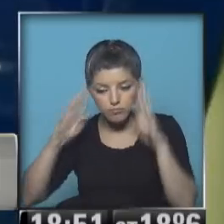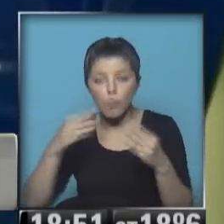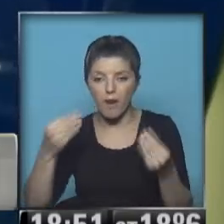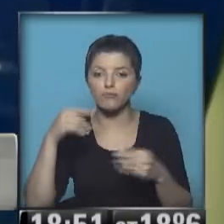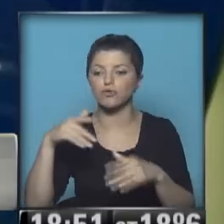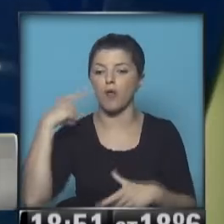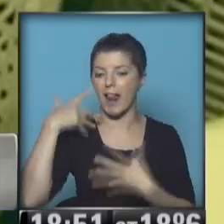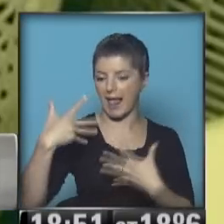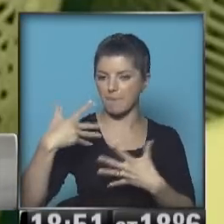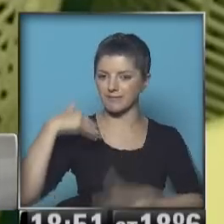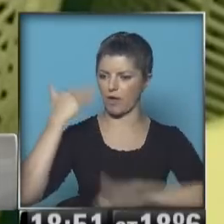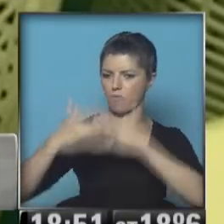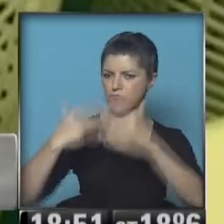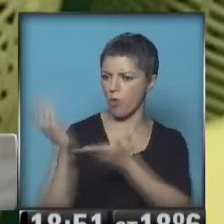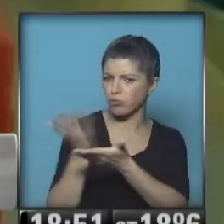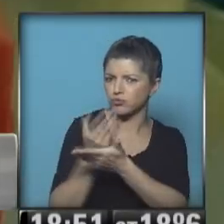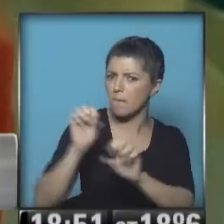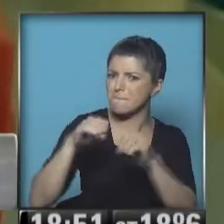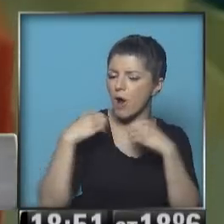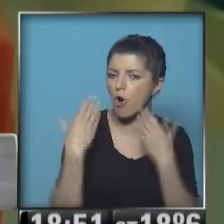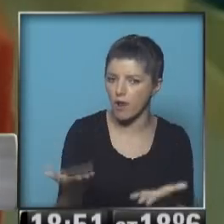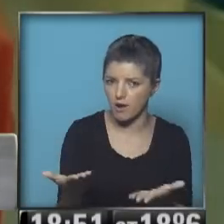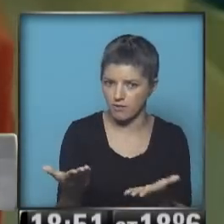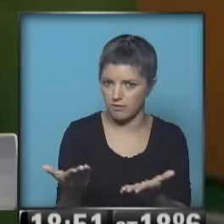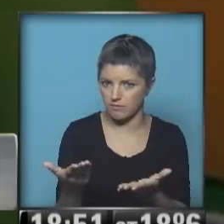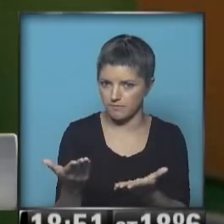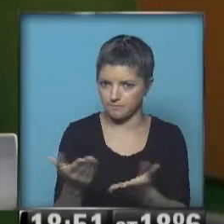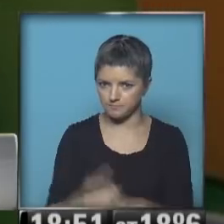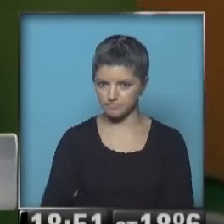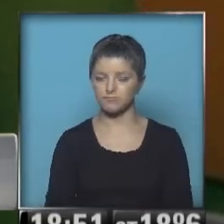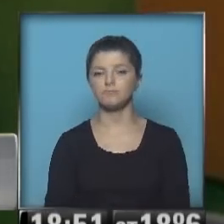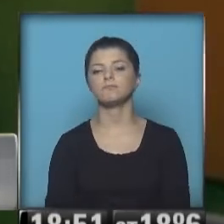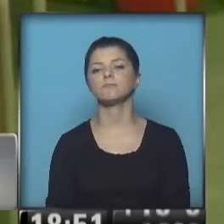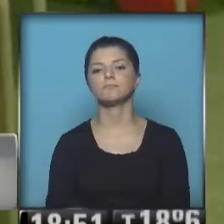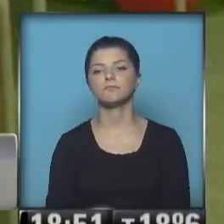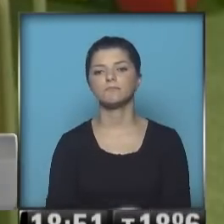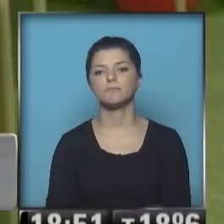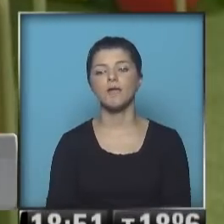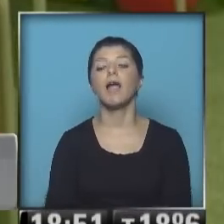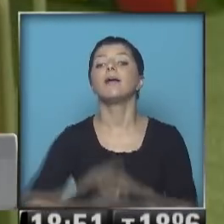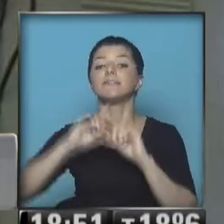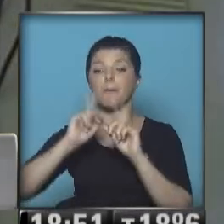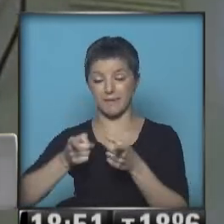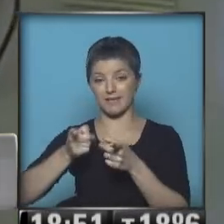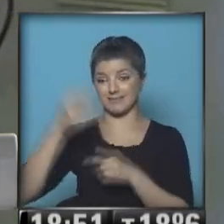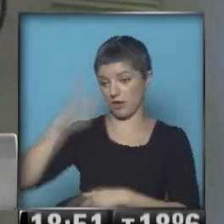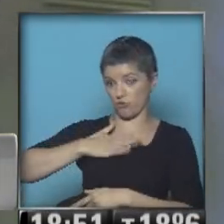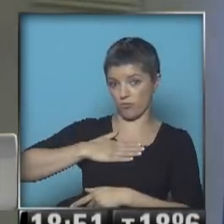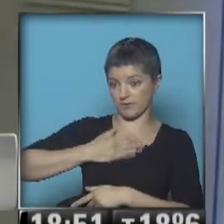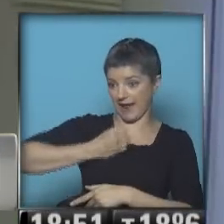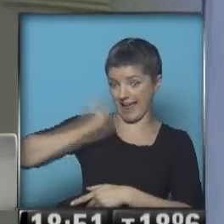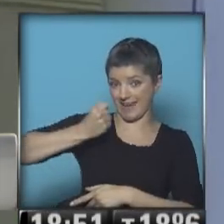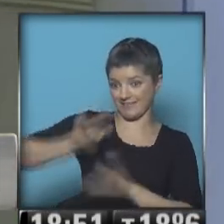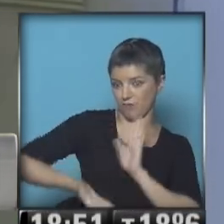la capacidad de producción de la empresa, ha aumentado la facturación del año pasado a este